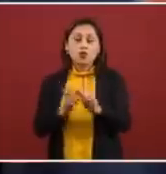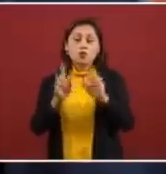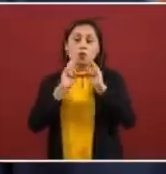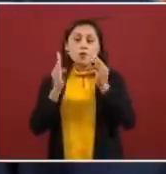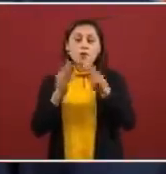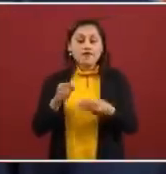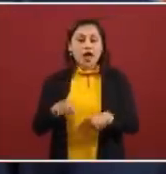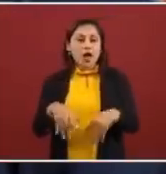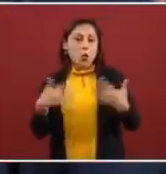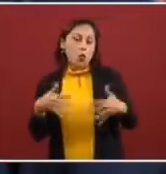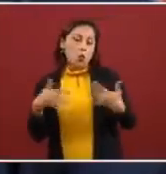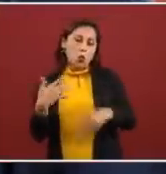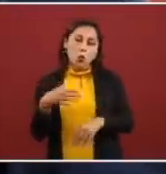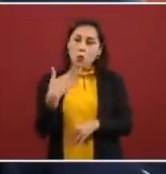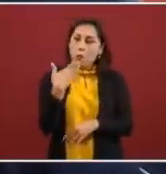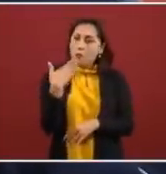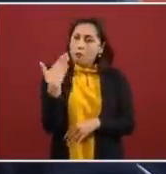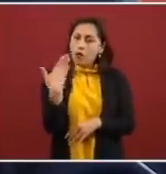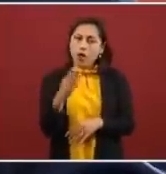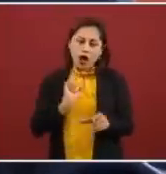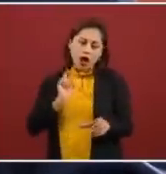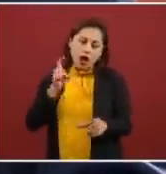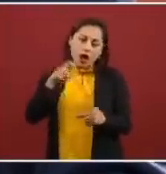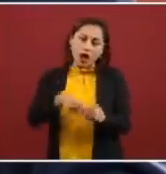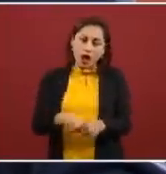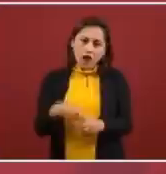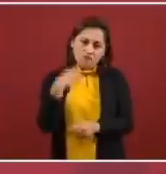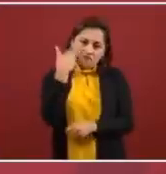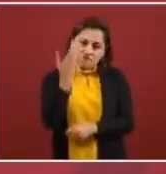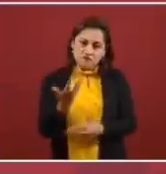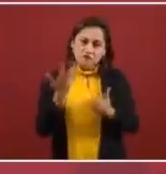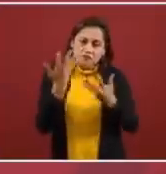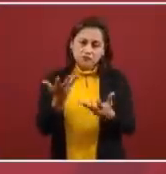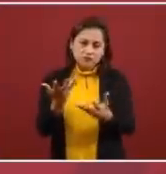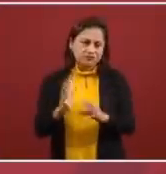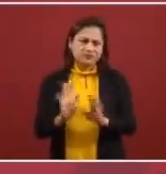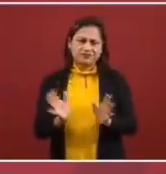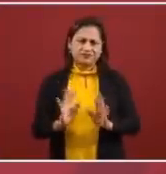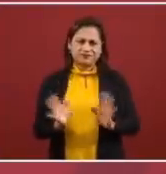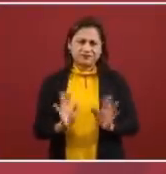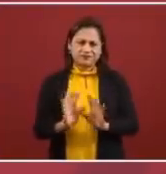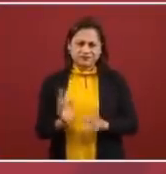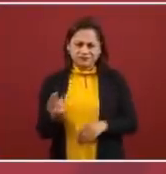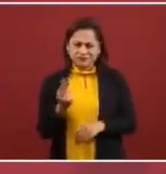el pertenecer a una banda de delincuentes